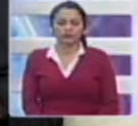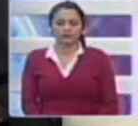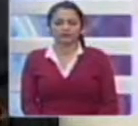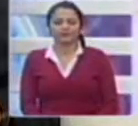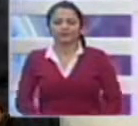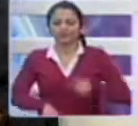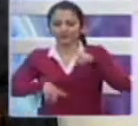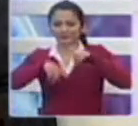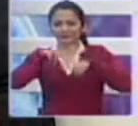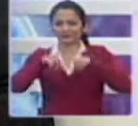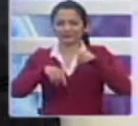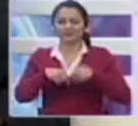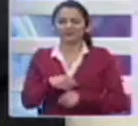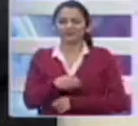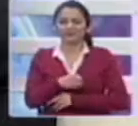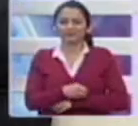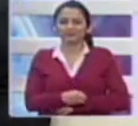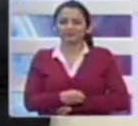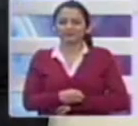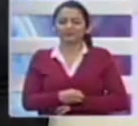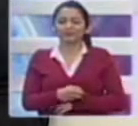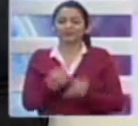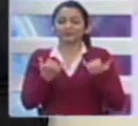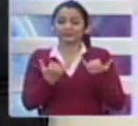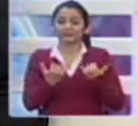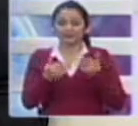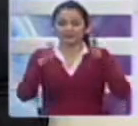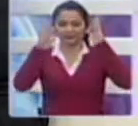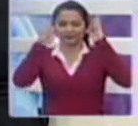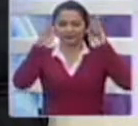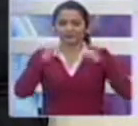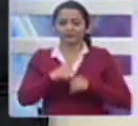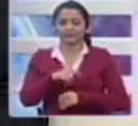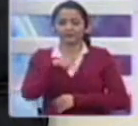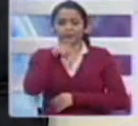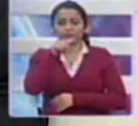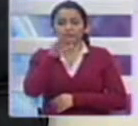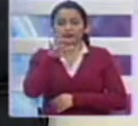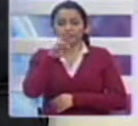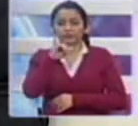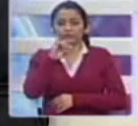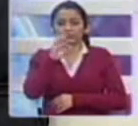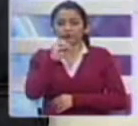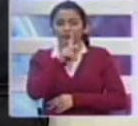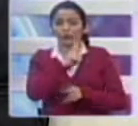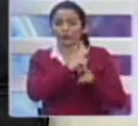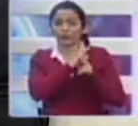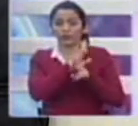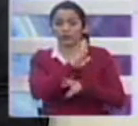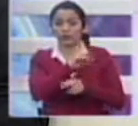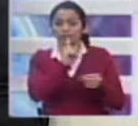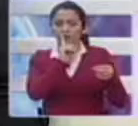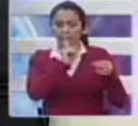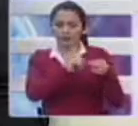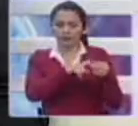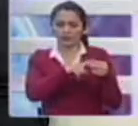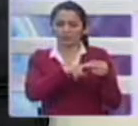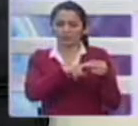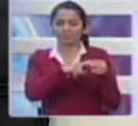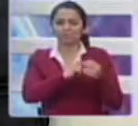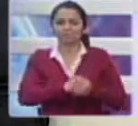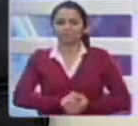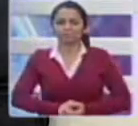Amigos televidentes, saludamos cordialmente a Patricio Ubidia, concejal de Quito y además quien está a la cabeza de las